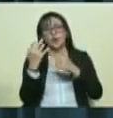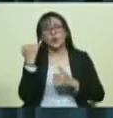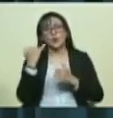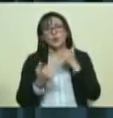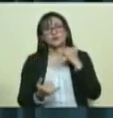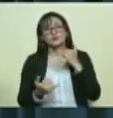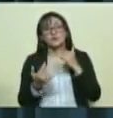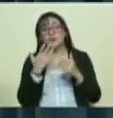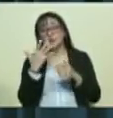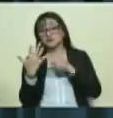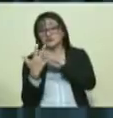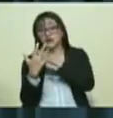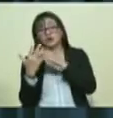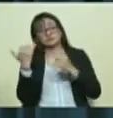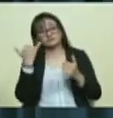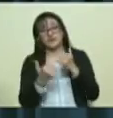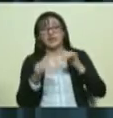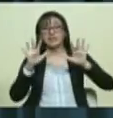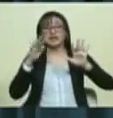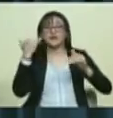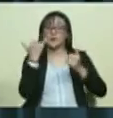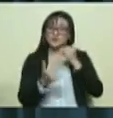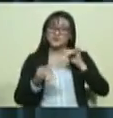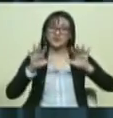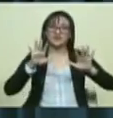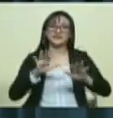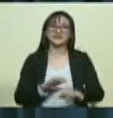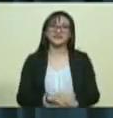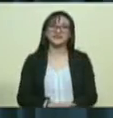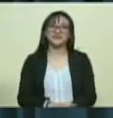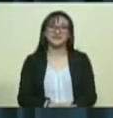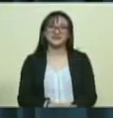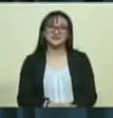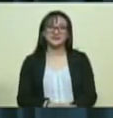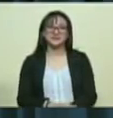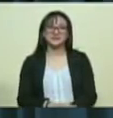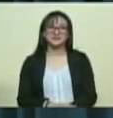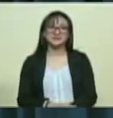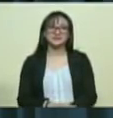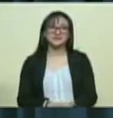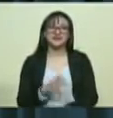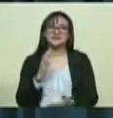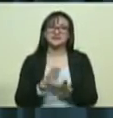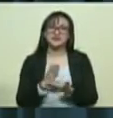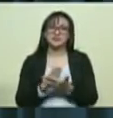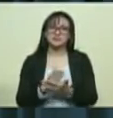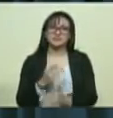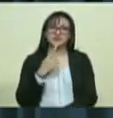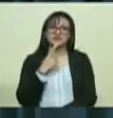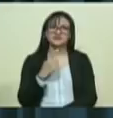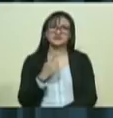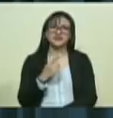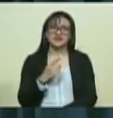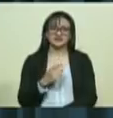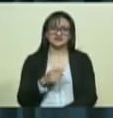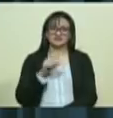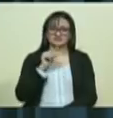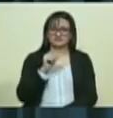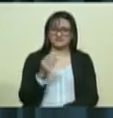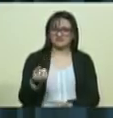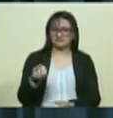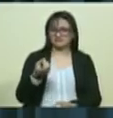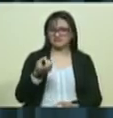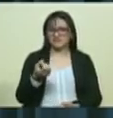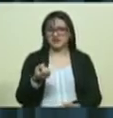cinco diría de quinto bis y verán día subiría de décimo él siempre enseñará que fuentes de inteligencia